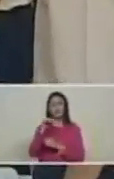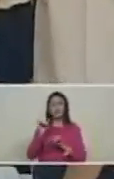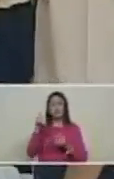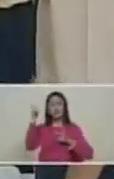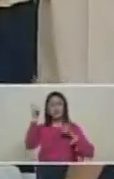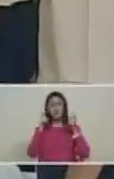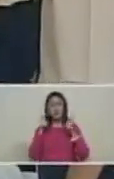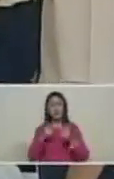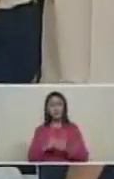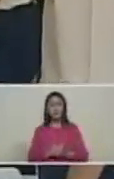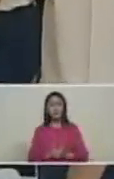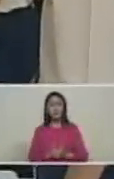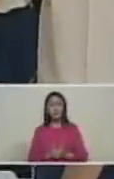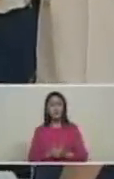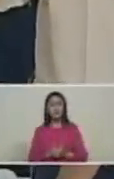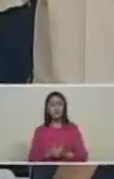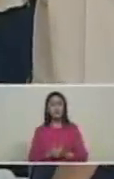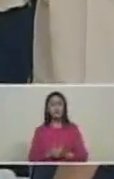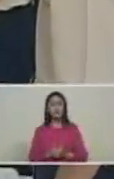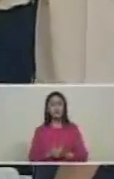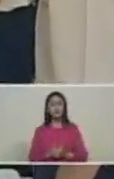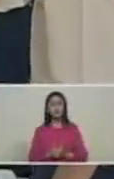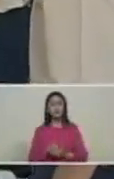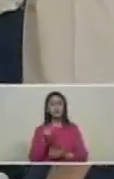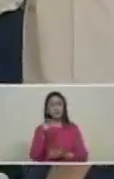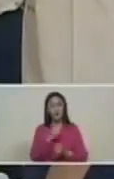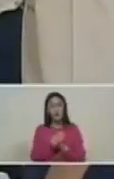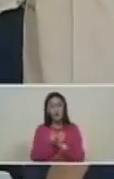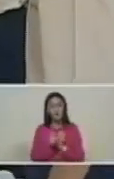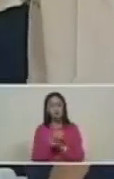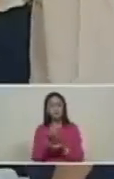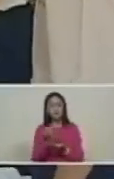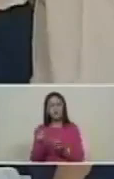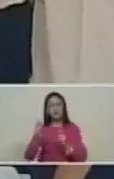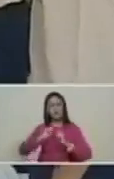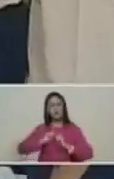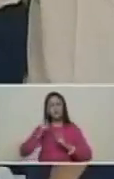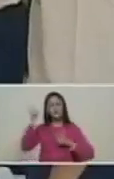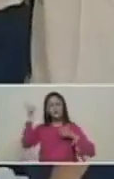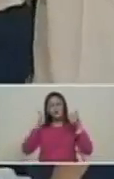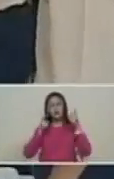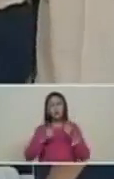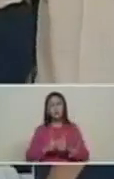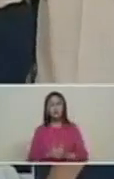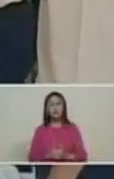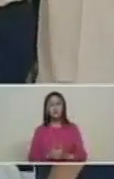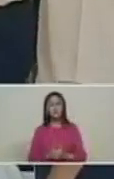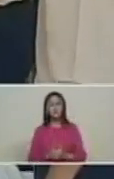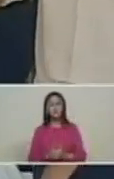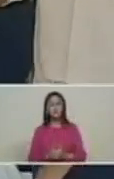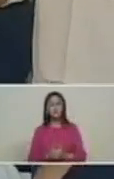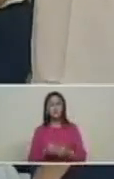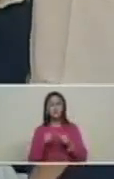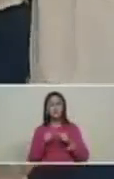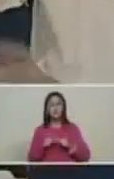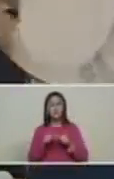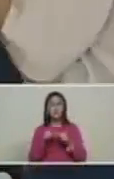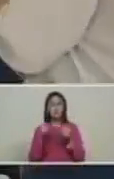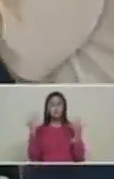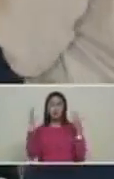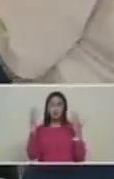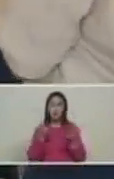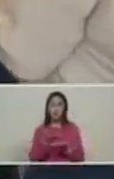el legado de nuestro eterno y nuestro amado Hugo Rafael Chávez Frías. Nosotros vamos a seguir, pero muchachos, despídense con un fuerte